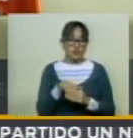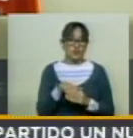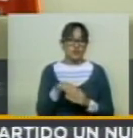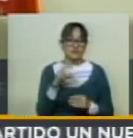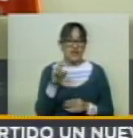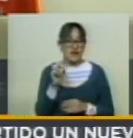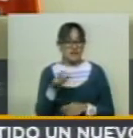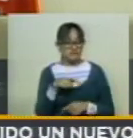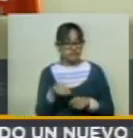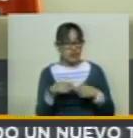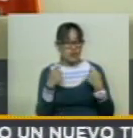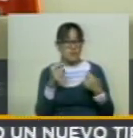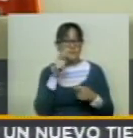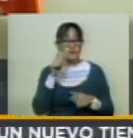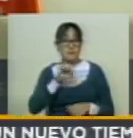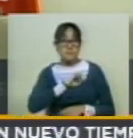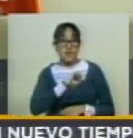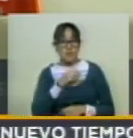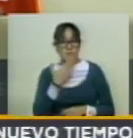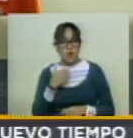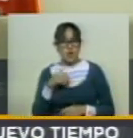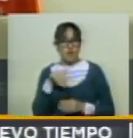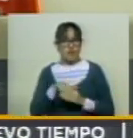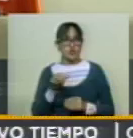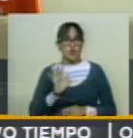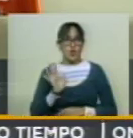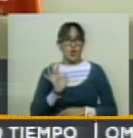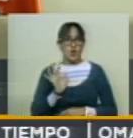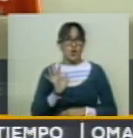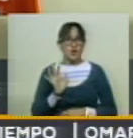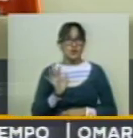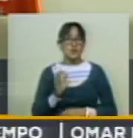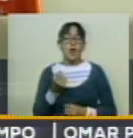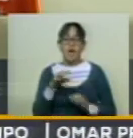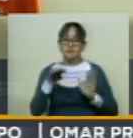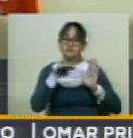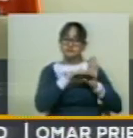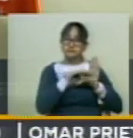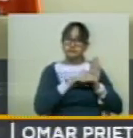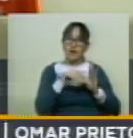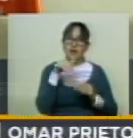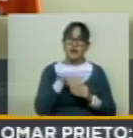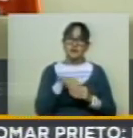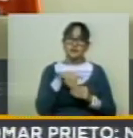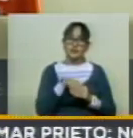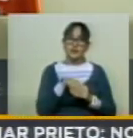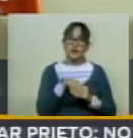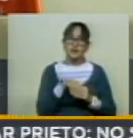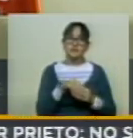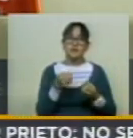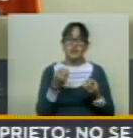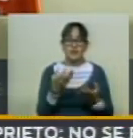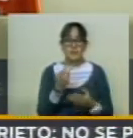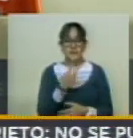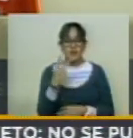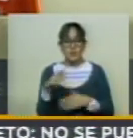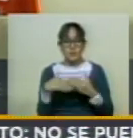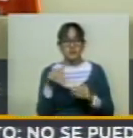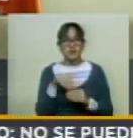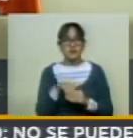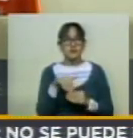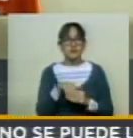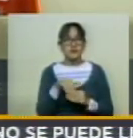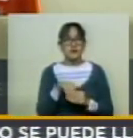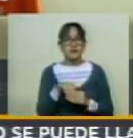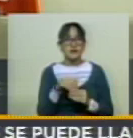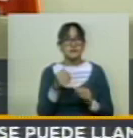para que la gente coja miedo. Mira, mejor yo no voy a ir a votar. No. Hay garantías electorales que hemos dado en 22 procesos electorales y